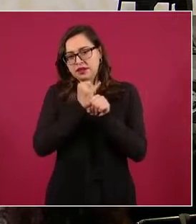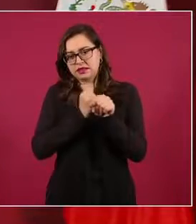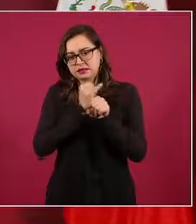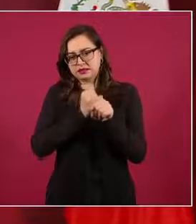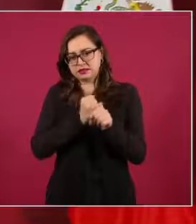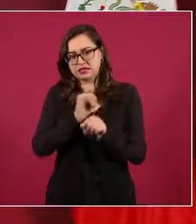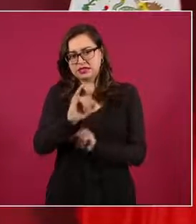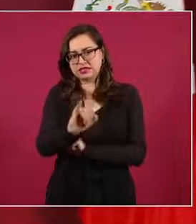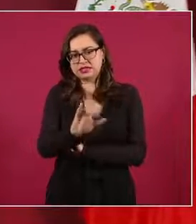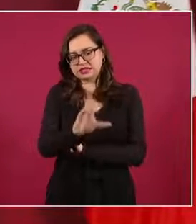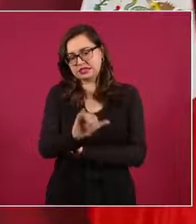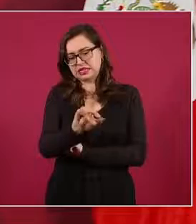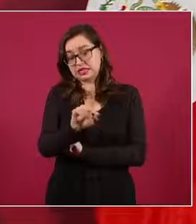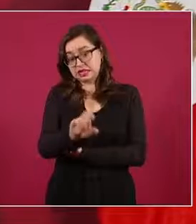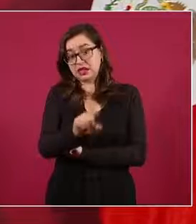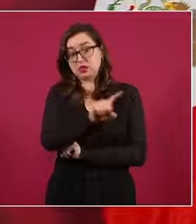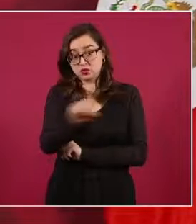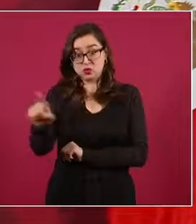llamado CIDE?